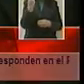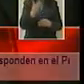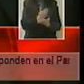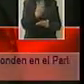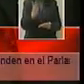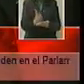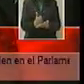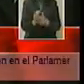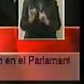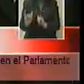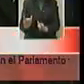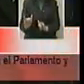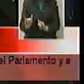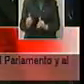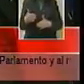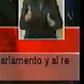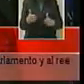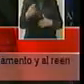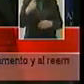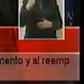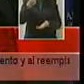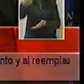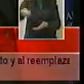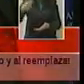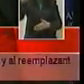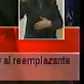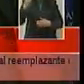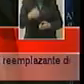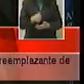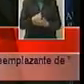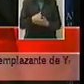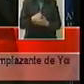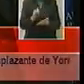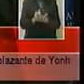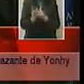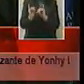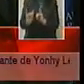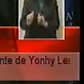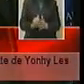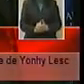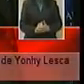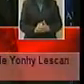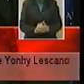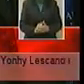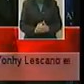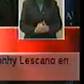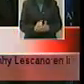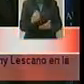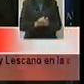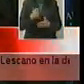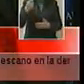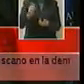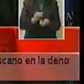problema dejando morir la caja militar policial militar y dejando que la